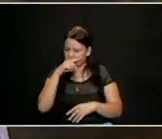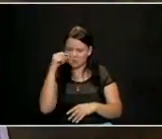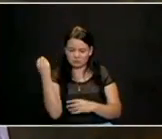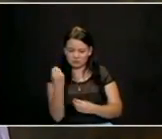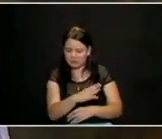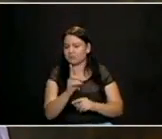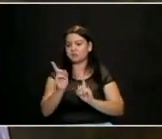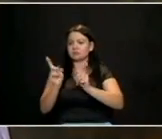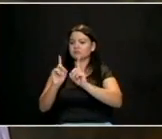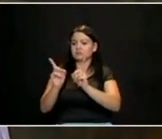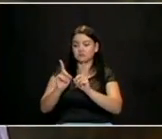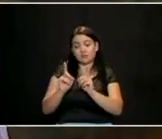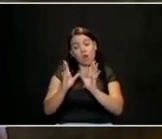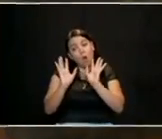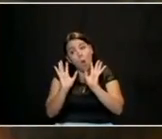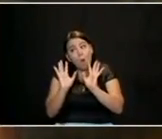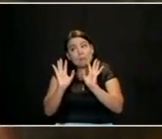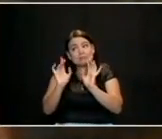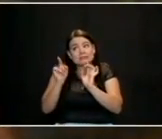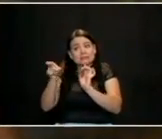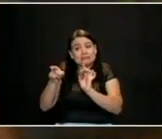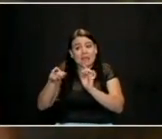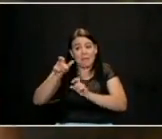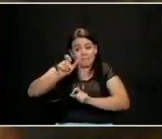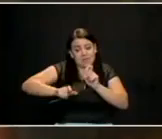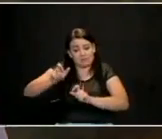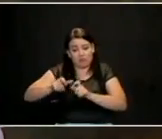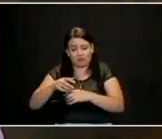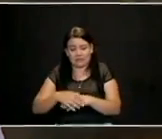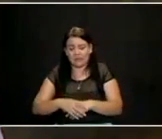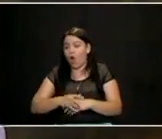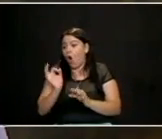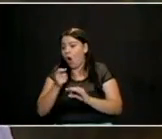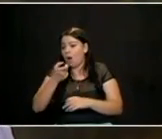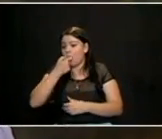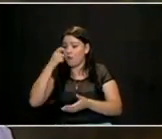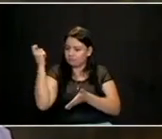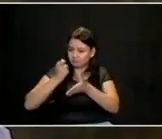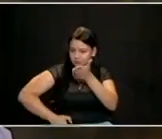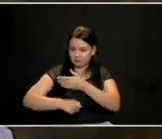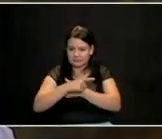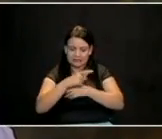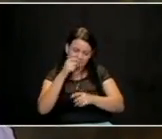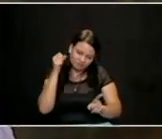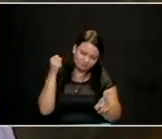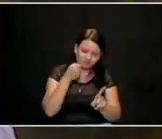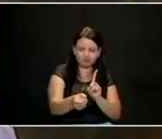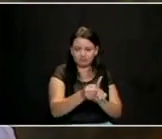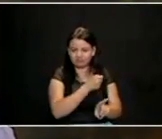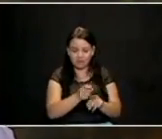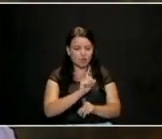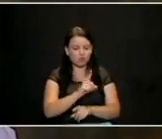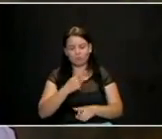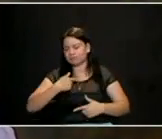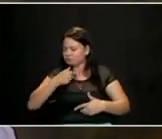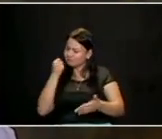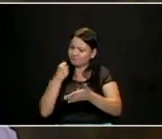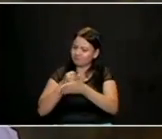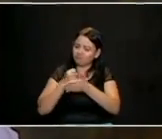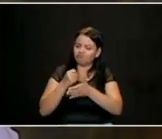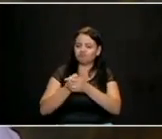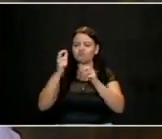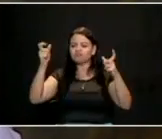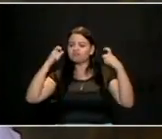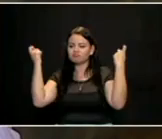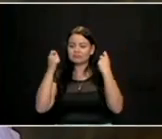son lastimadas por el tránsito. No es justo que suceda y por eso voy a trabajar mucho en campañas para que se disminuya el